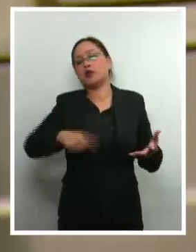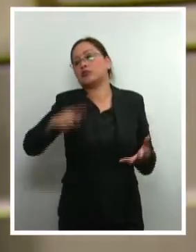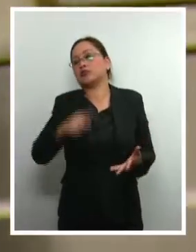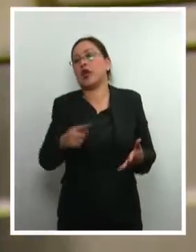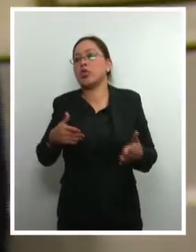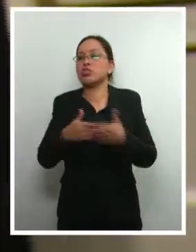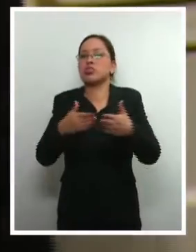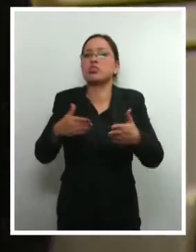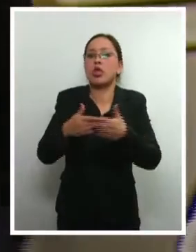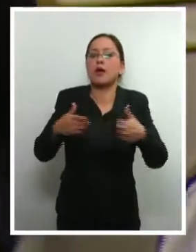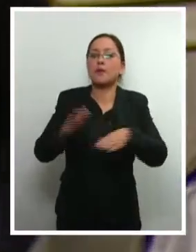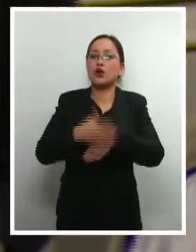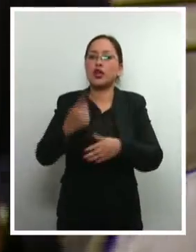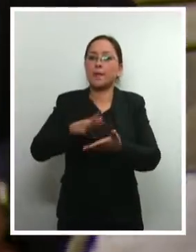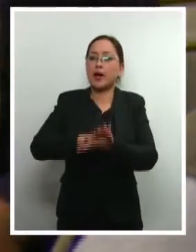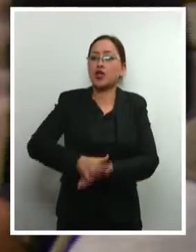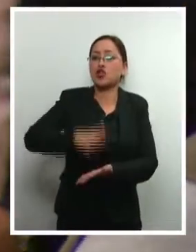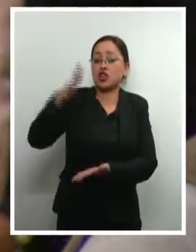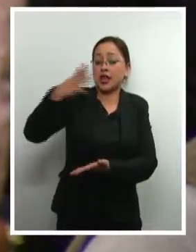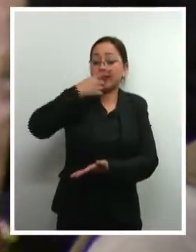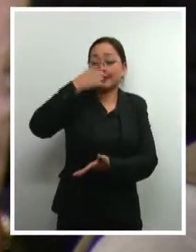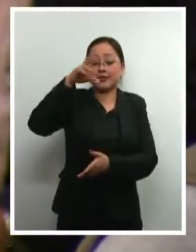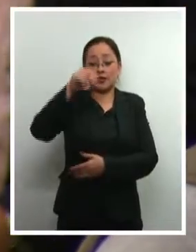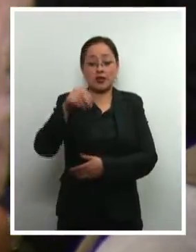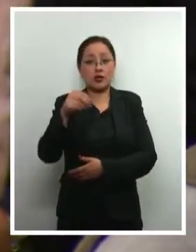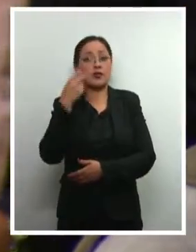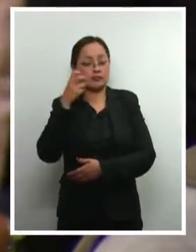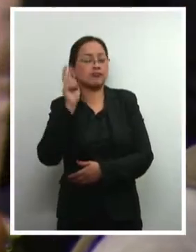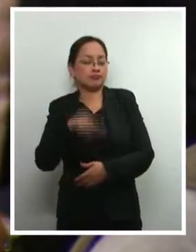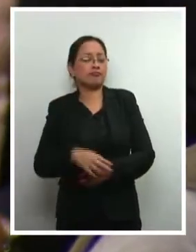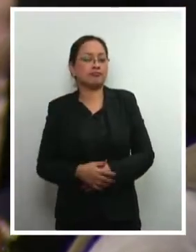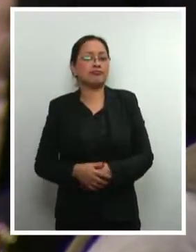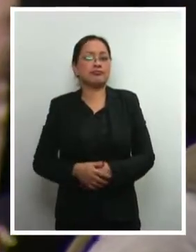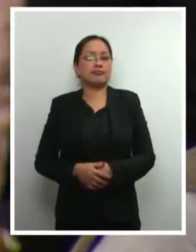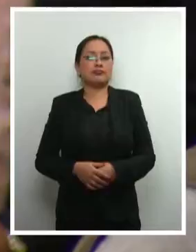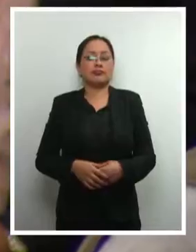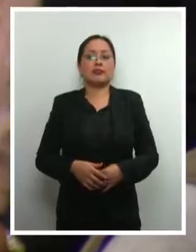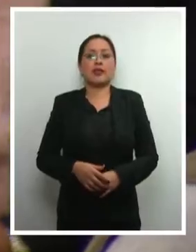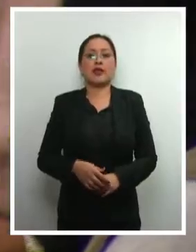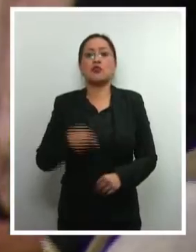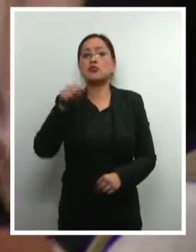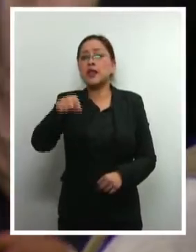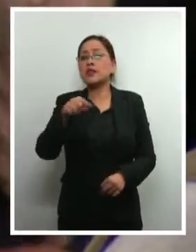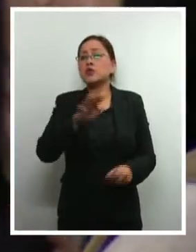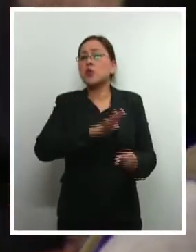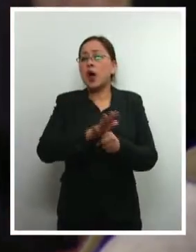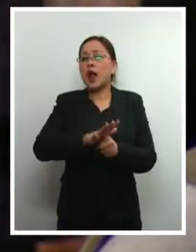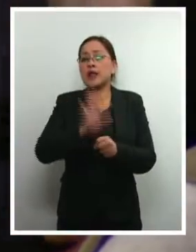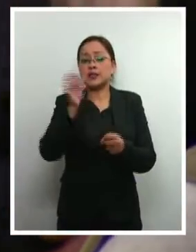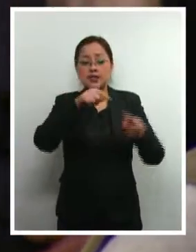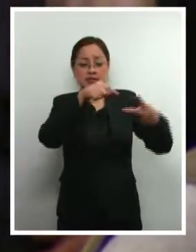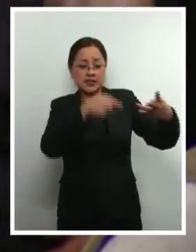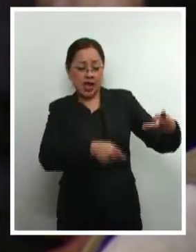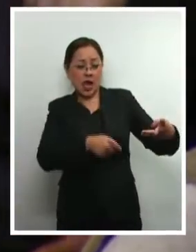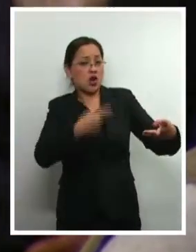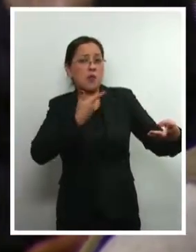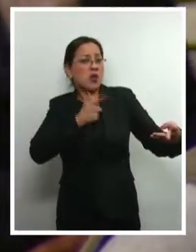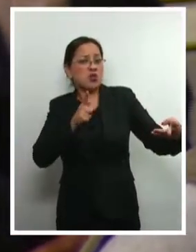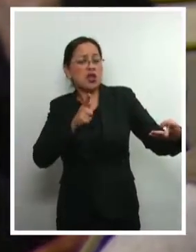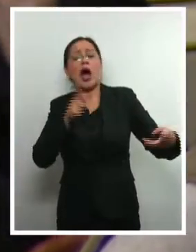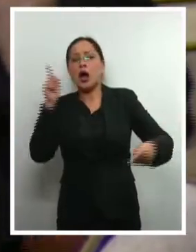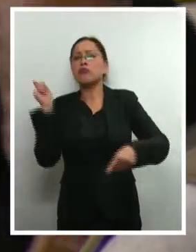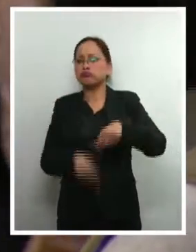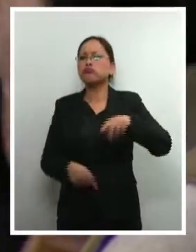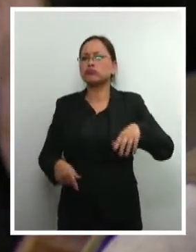mayoría calificada, esa es la verdad. Entonces van a quitar lo que no les parece de la